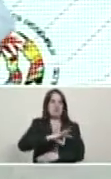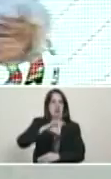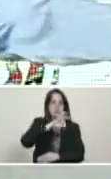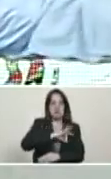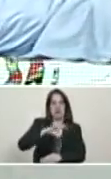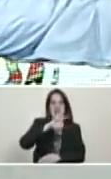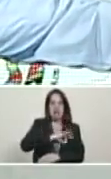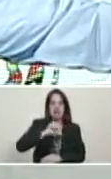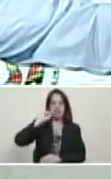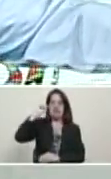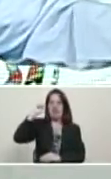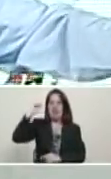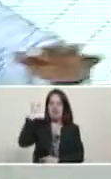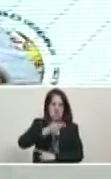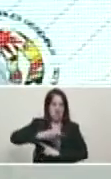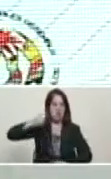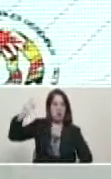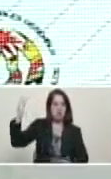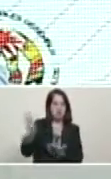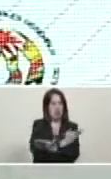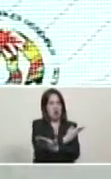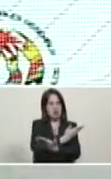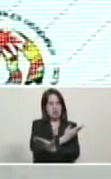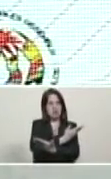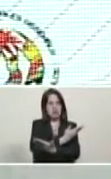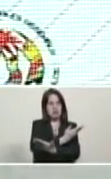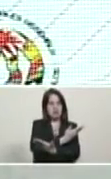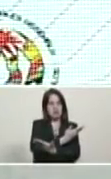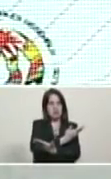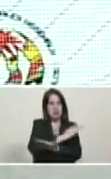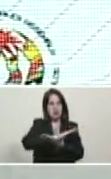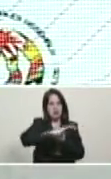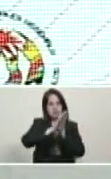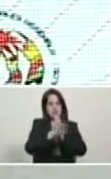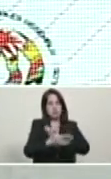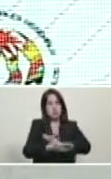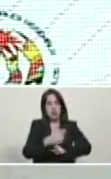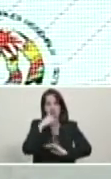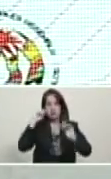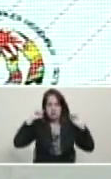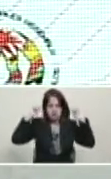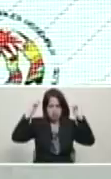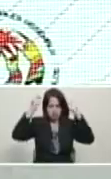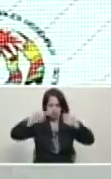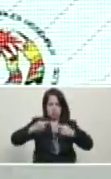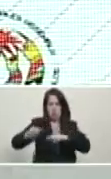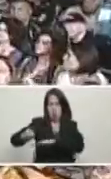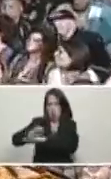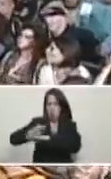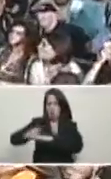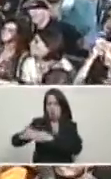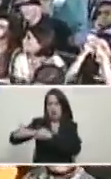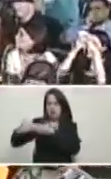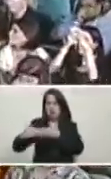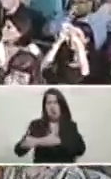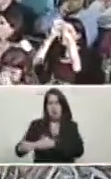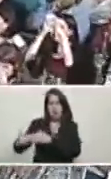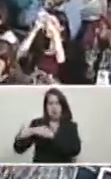desaparecer lo dice el club klux klan que gobierna la casa blanca